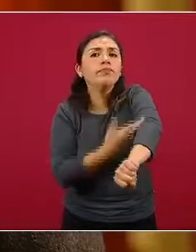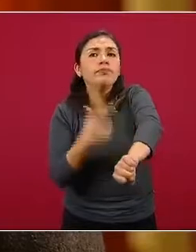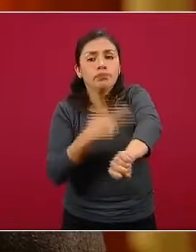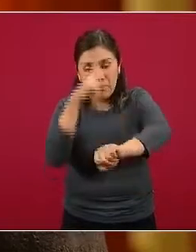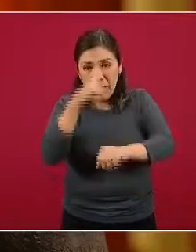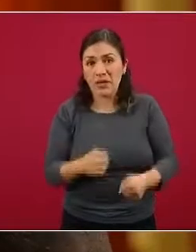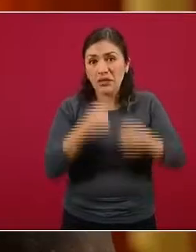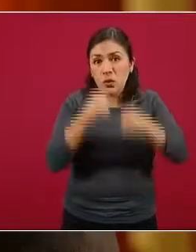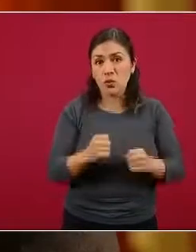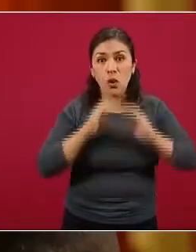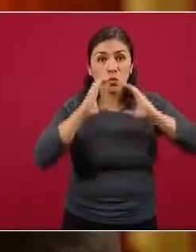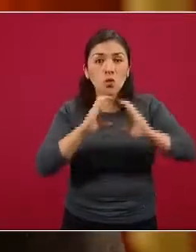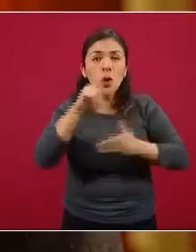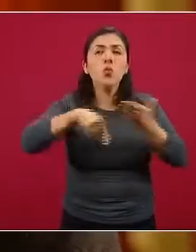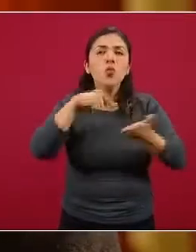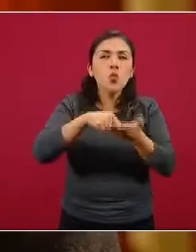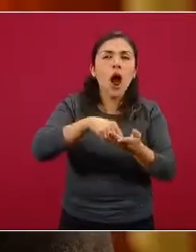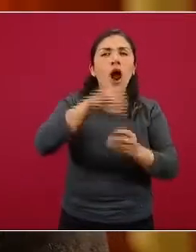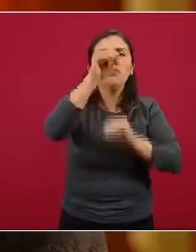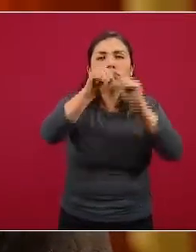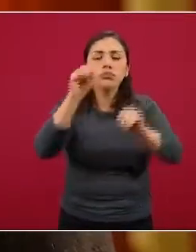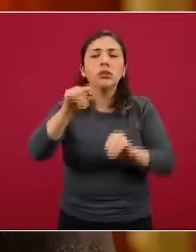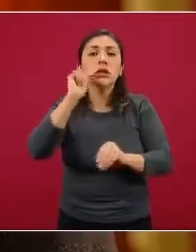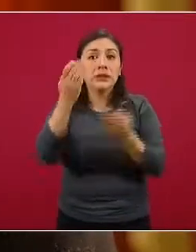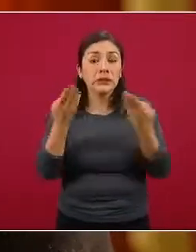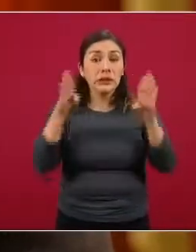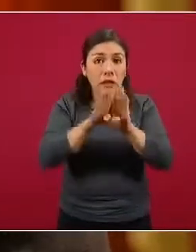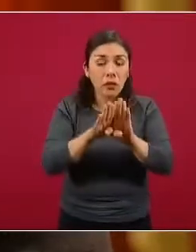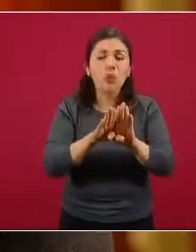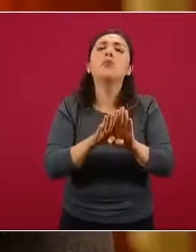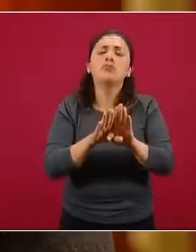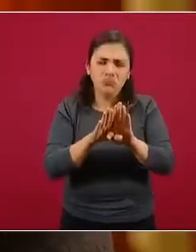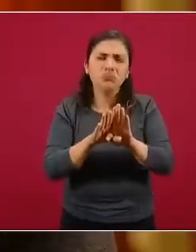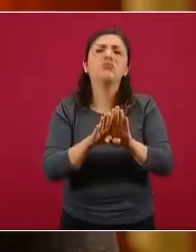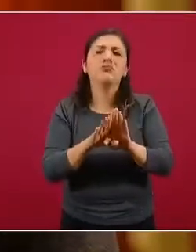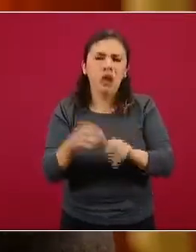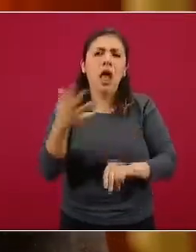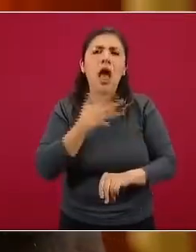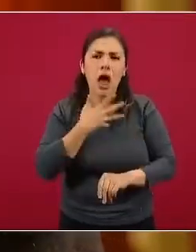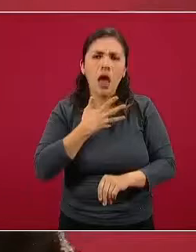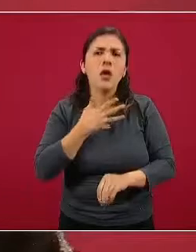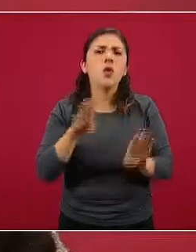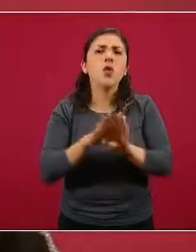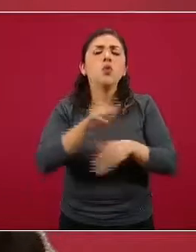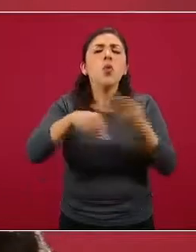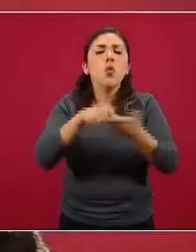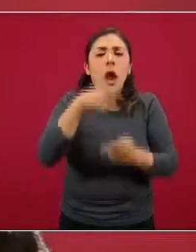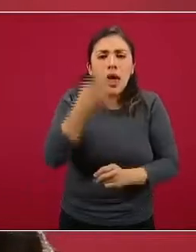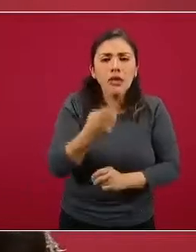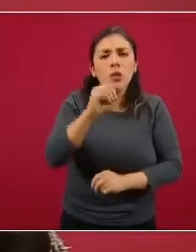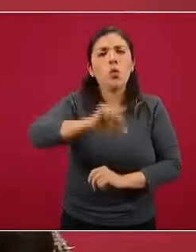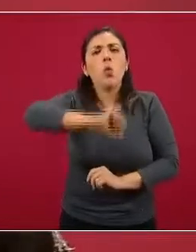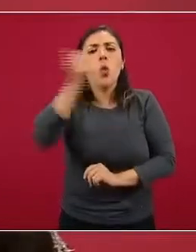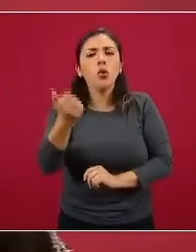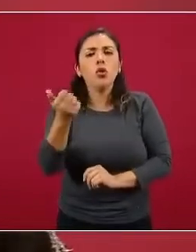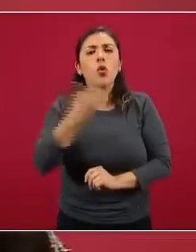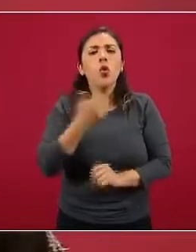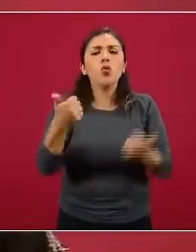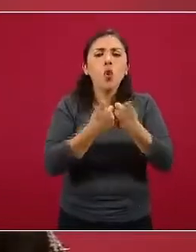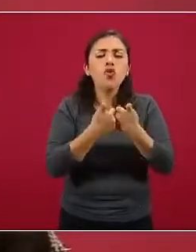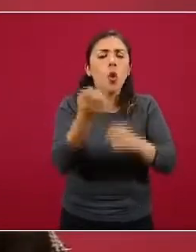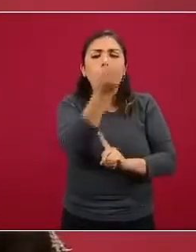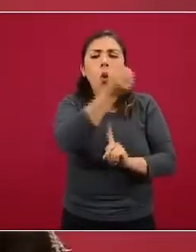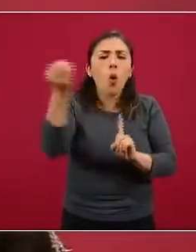seguridad sanitaria en instalación en espacios públicos cerrados aplican a este y cualquier otro recinto. Los